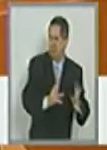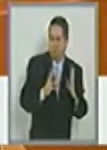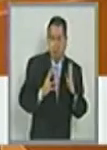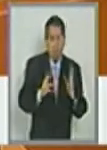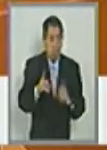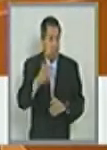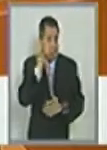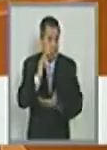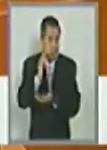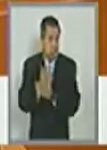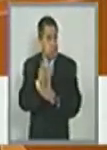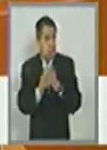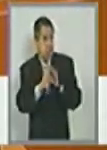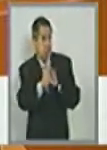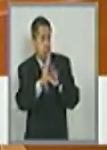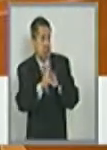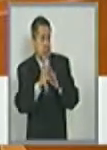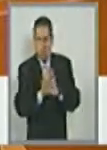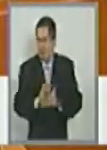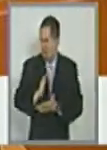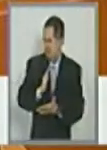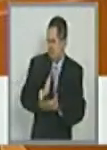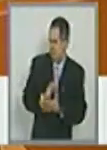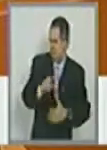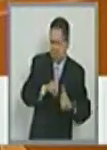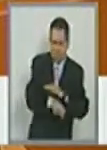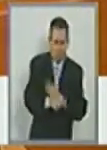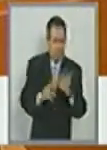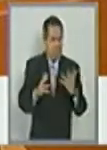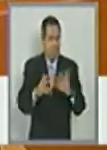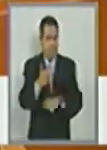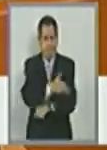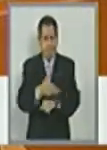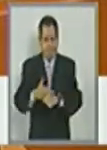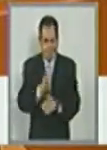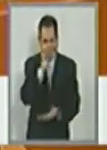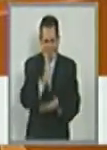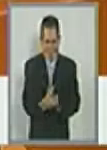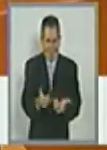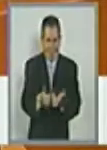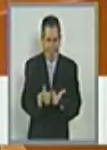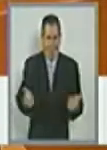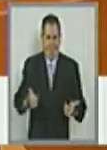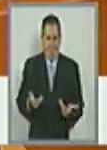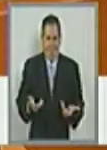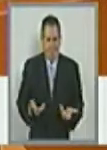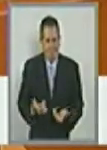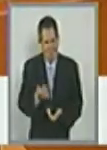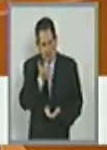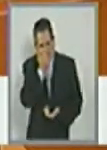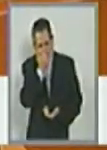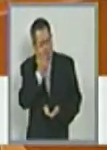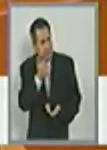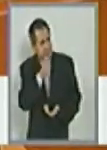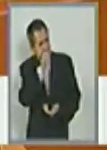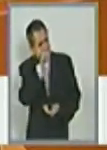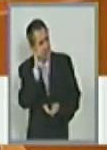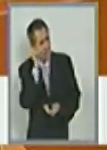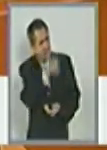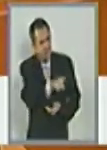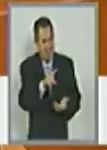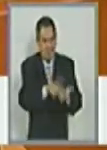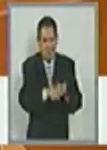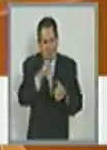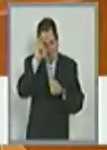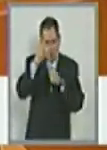hacia Estados Unidos ha dañado, ha separado familias. El presidente Trump, al más puro estilo de la